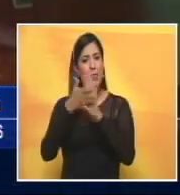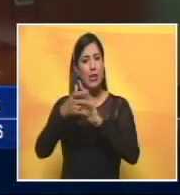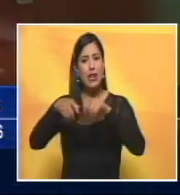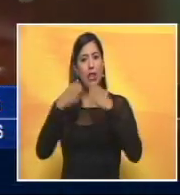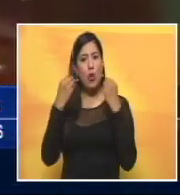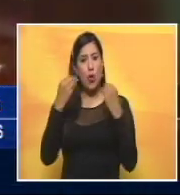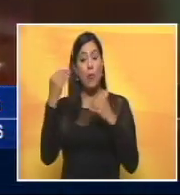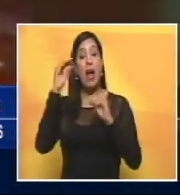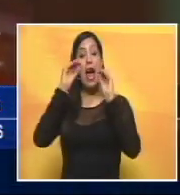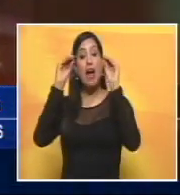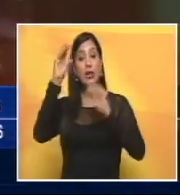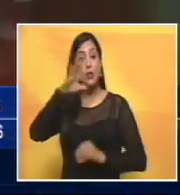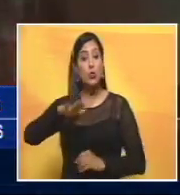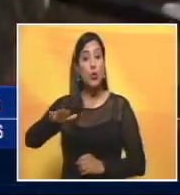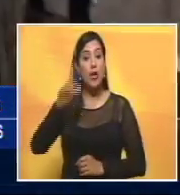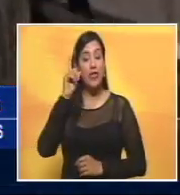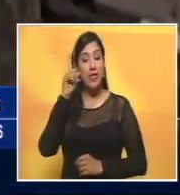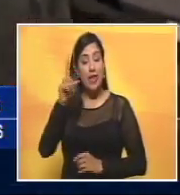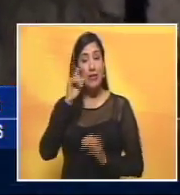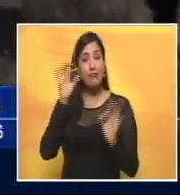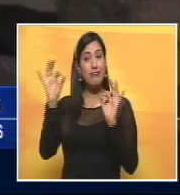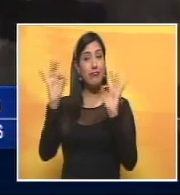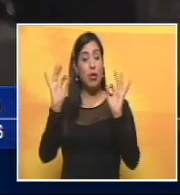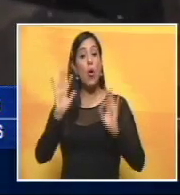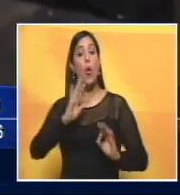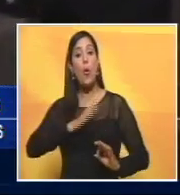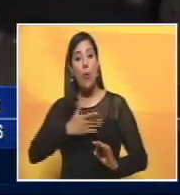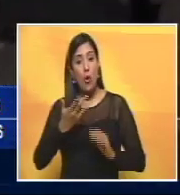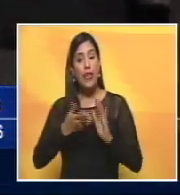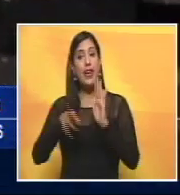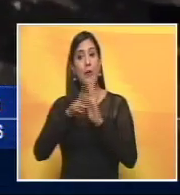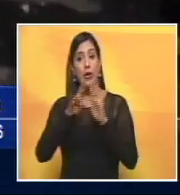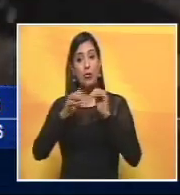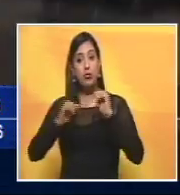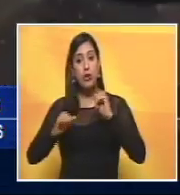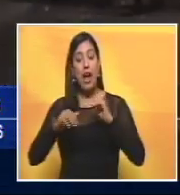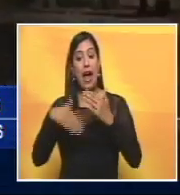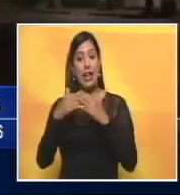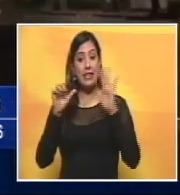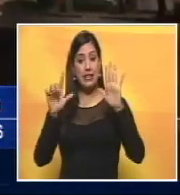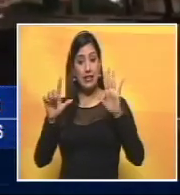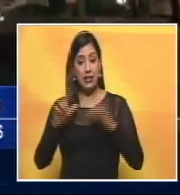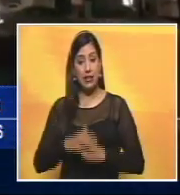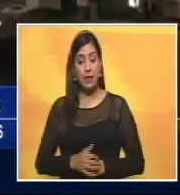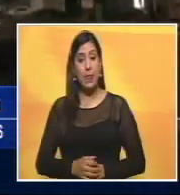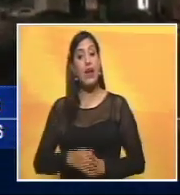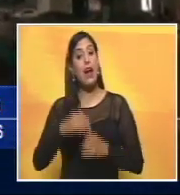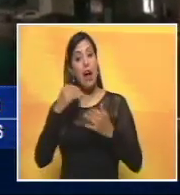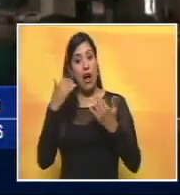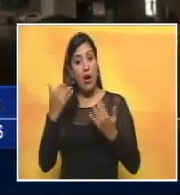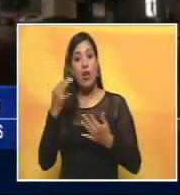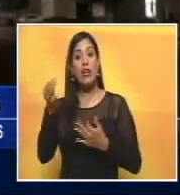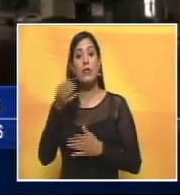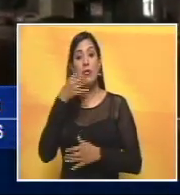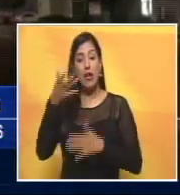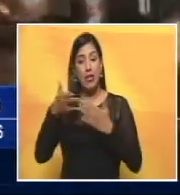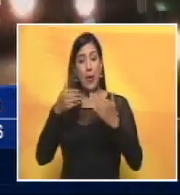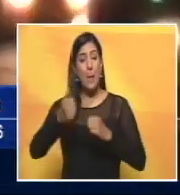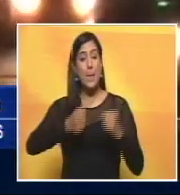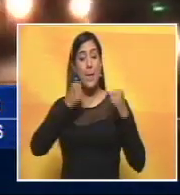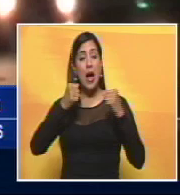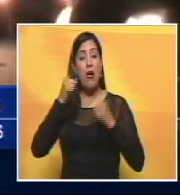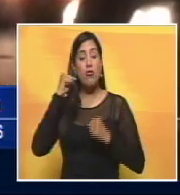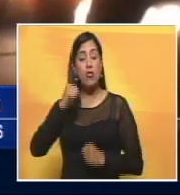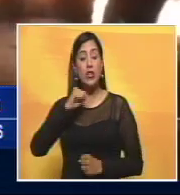daños y advirtió a la población que debe estar alerta ante una posible réplica de hasta 7 grados. Asimismo, indicó que este sismo fue el más